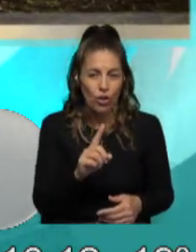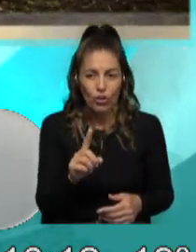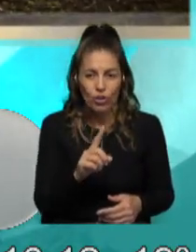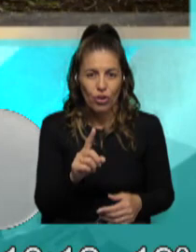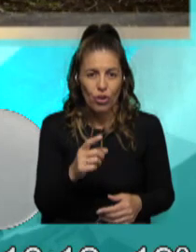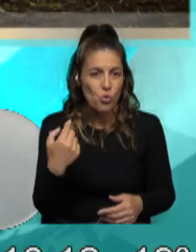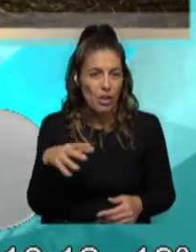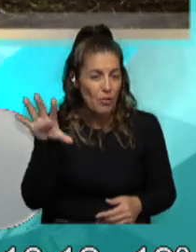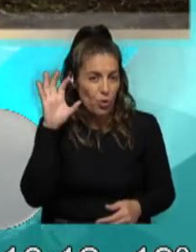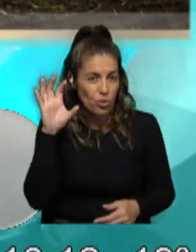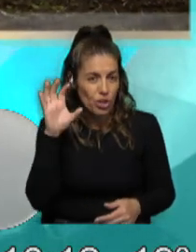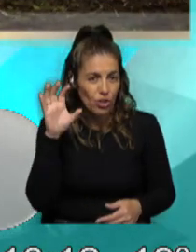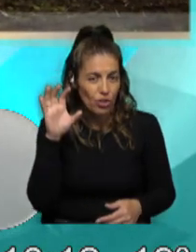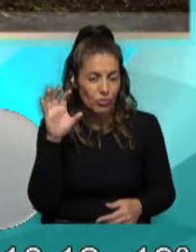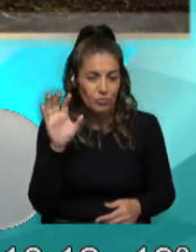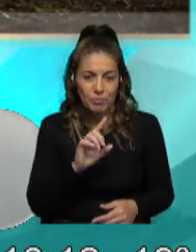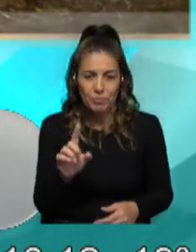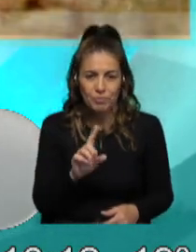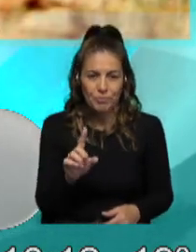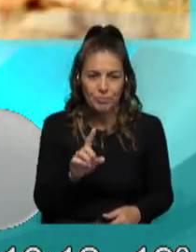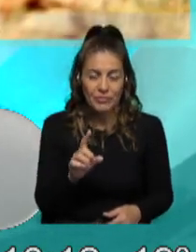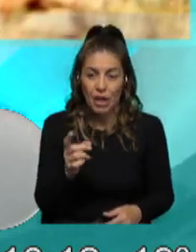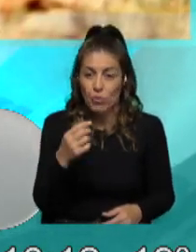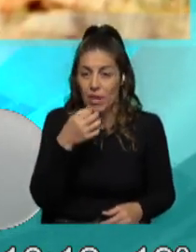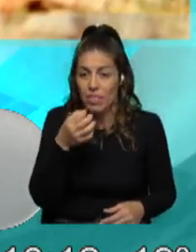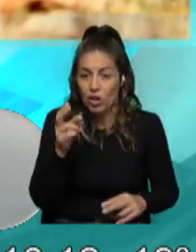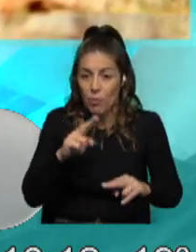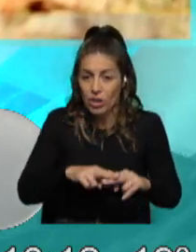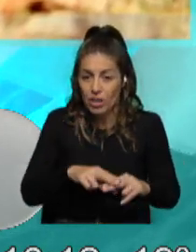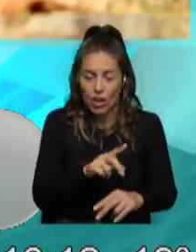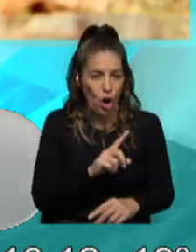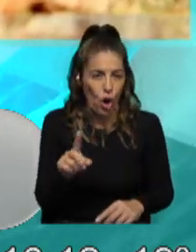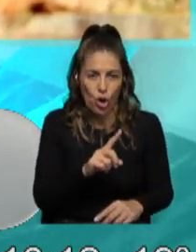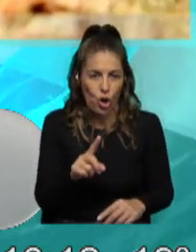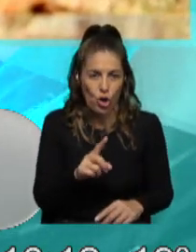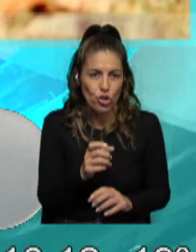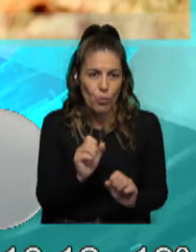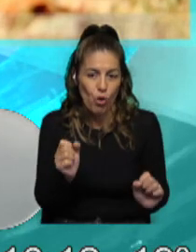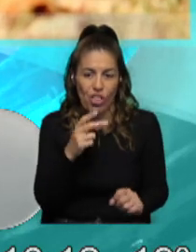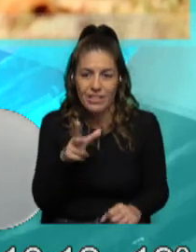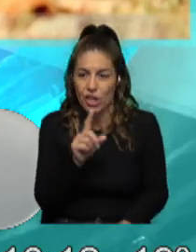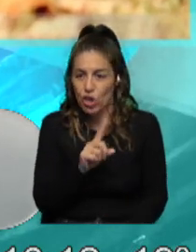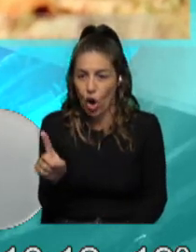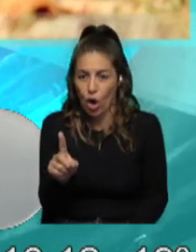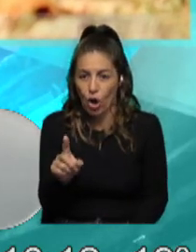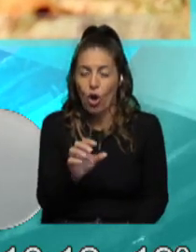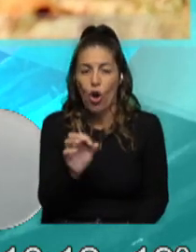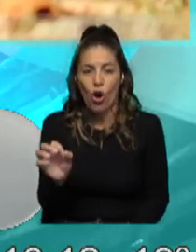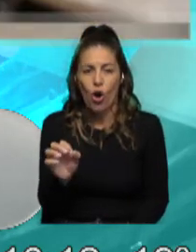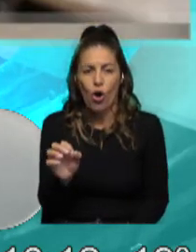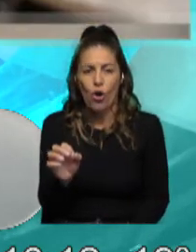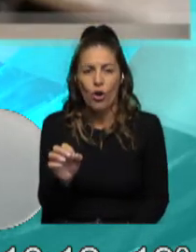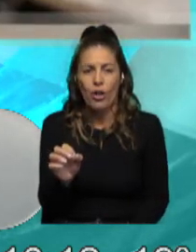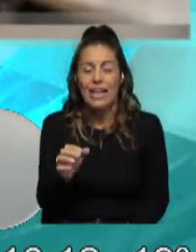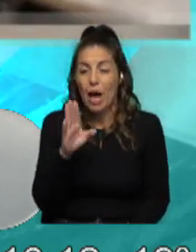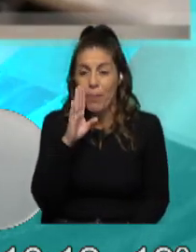hay muerte. Ah, yo sabía. De ninguna de las dos maneras hay muerte. No, o sea, en realidad es, yo le puedo decir no, o le puedo decir no, y se le trata de, porque la